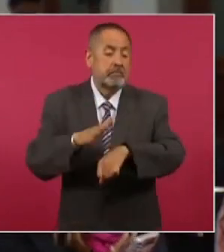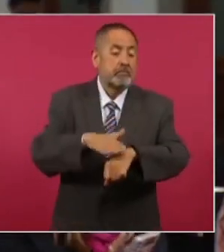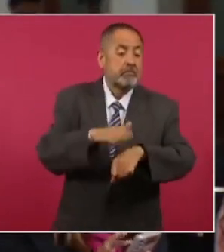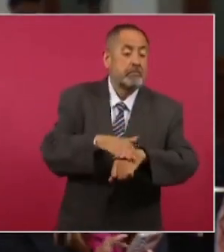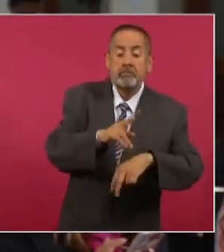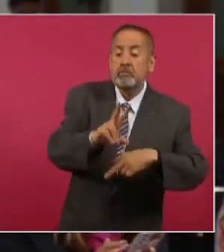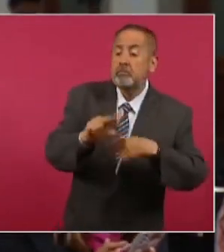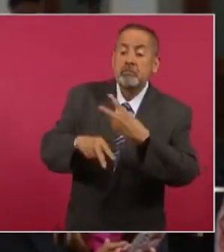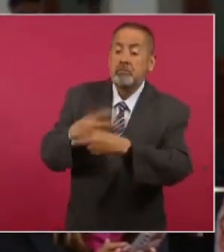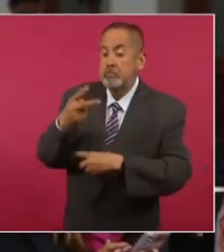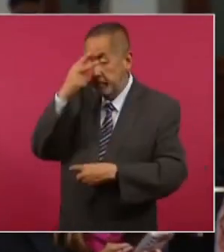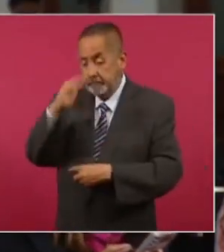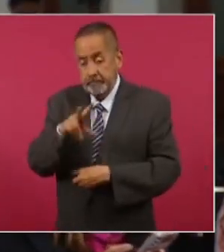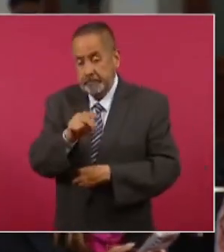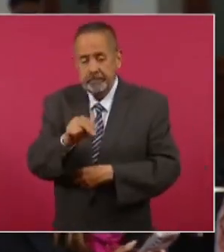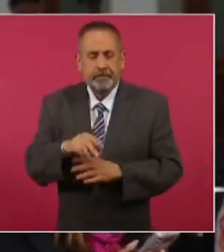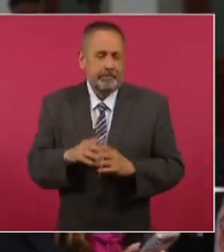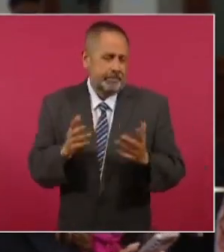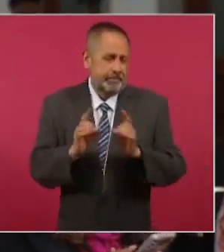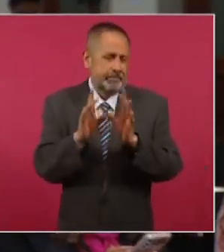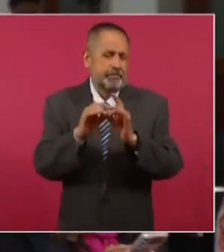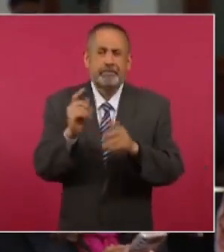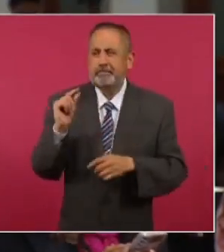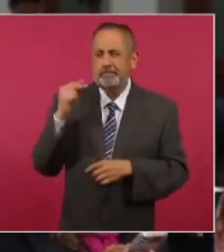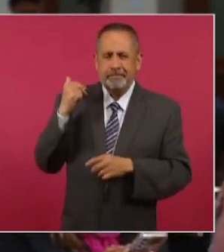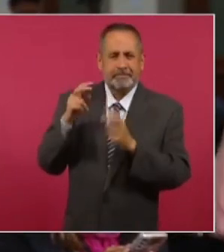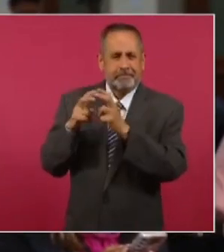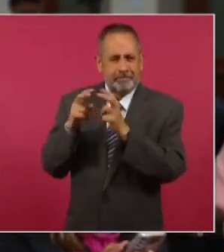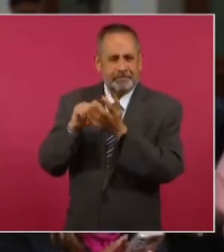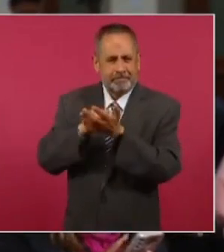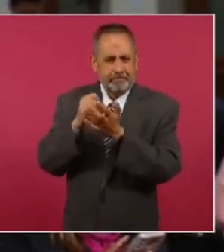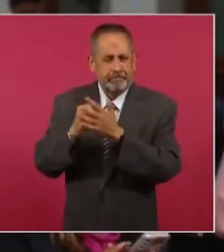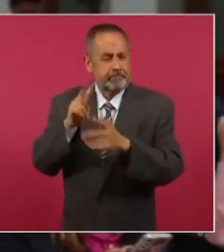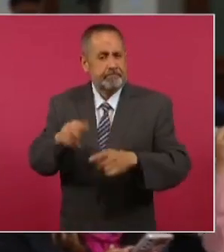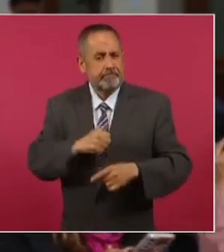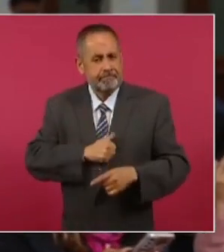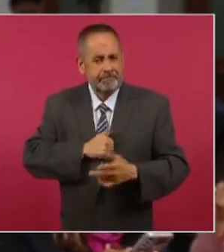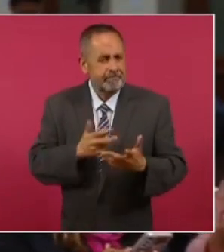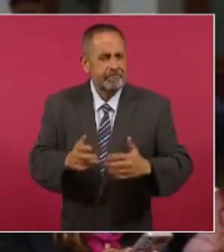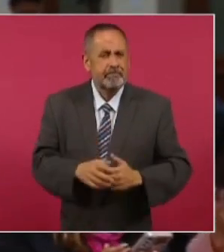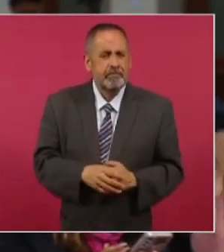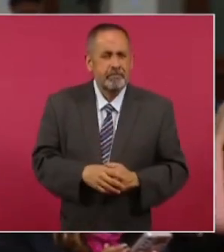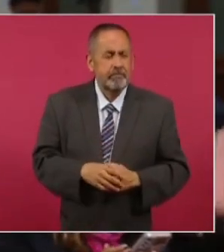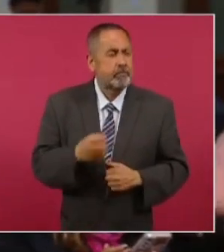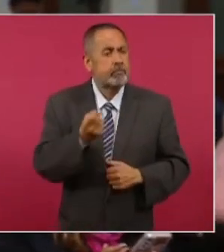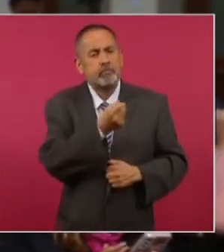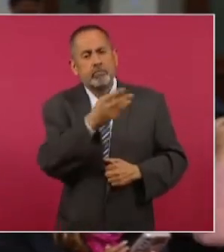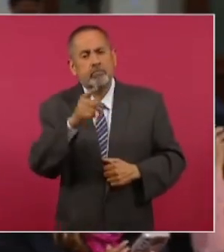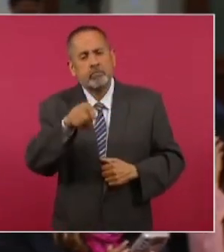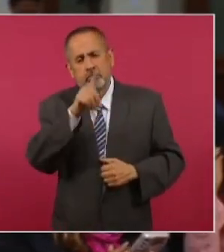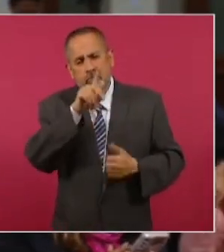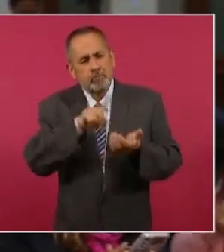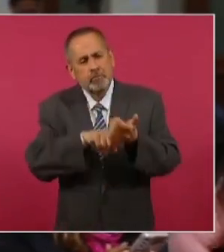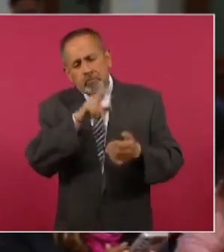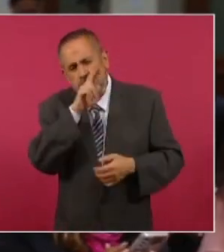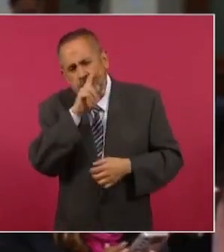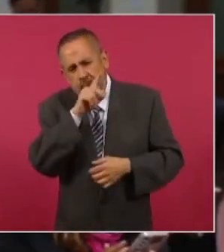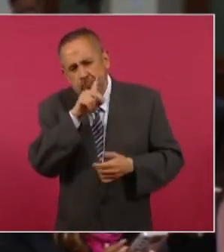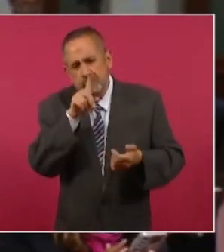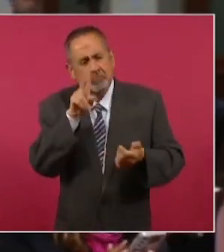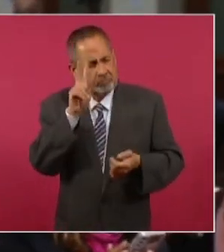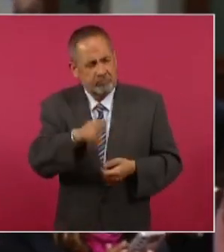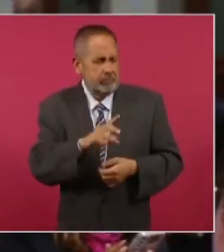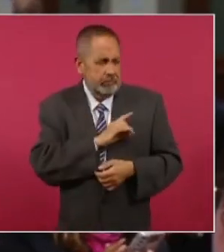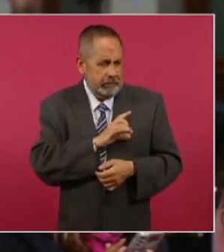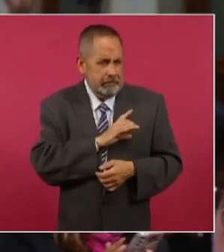en los últimos días en Tamaulipas y algunos otros acontecimientos muy lamentables hay preocupación y hay miedo sincero